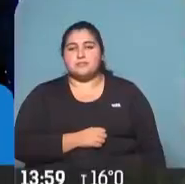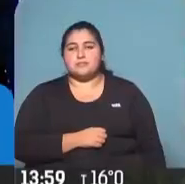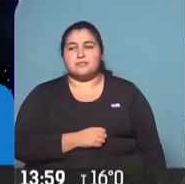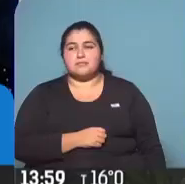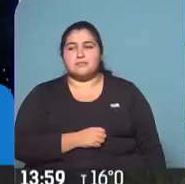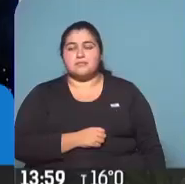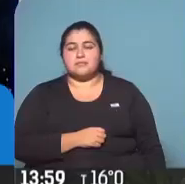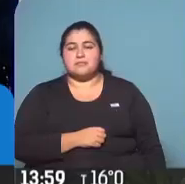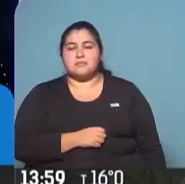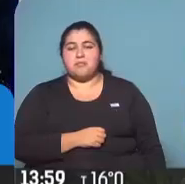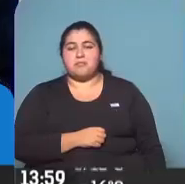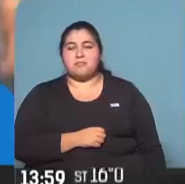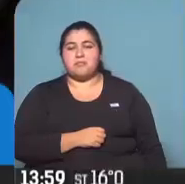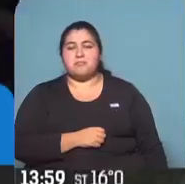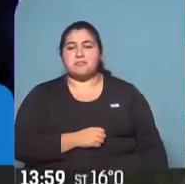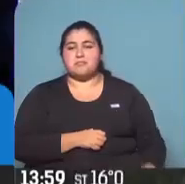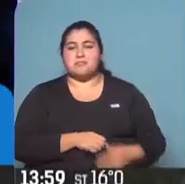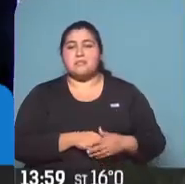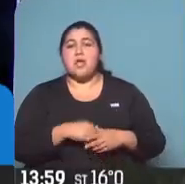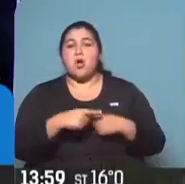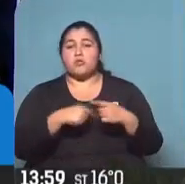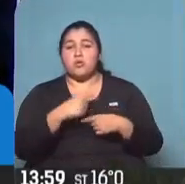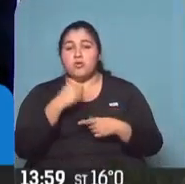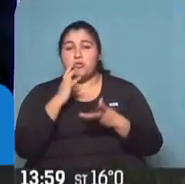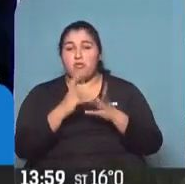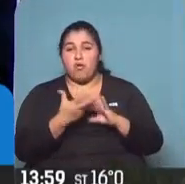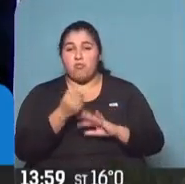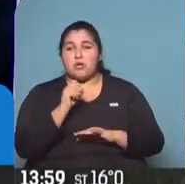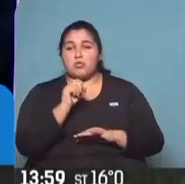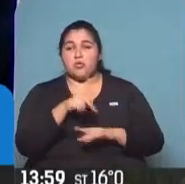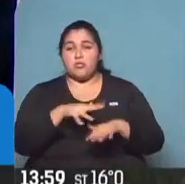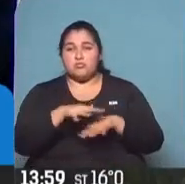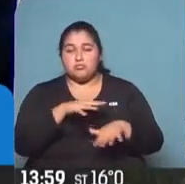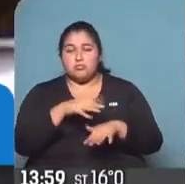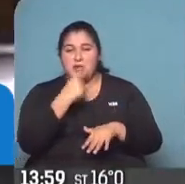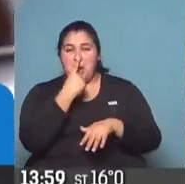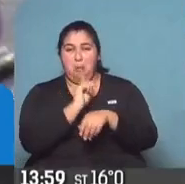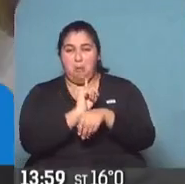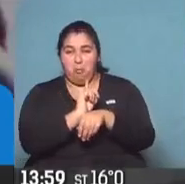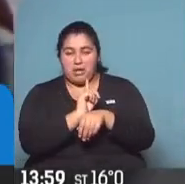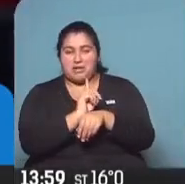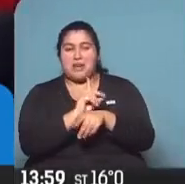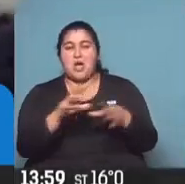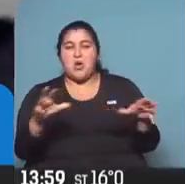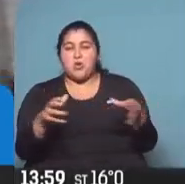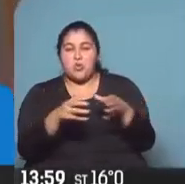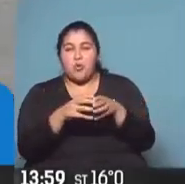a continuación inicie su recorrido divisiones compuestos políticos y no técnicos a diputados